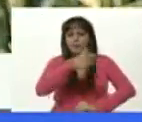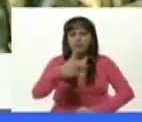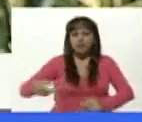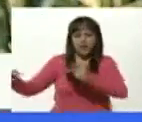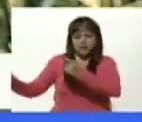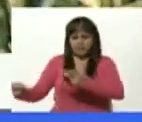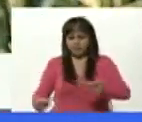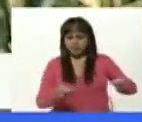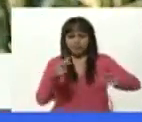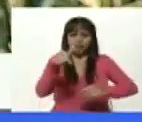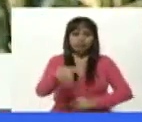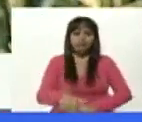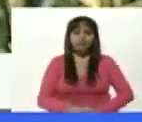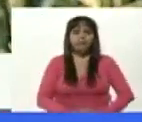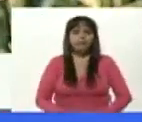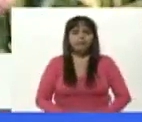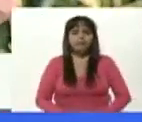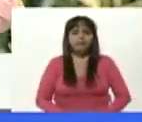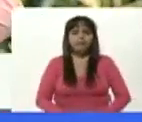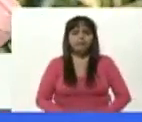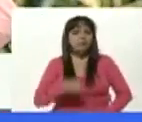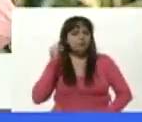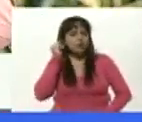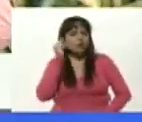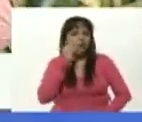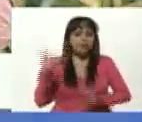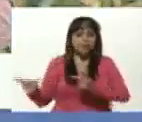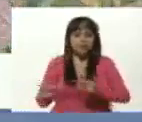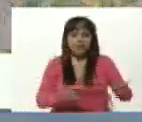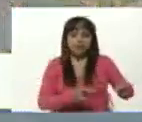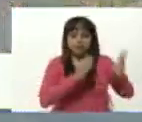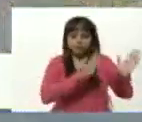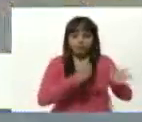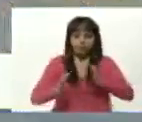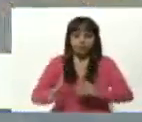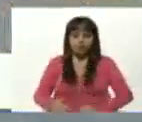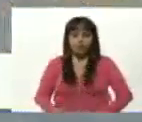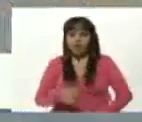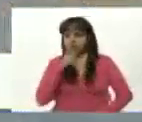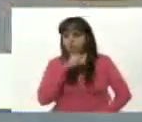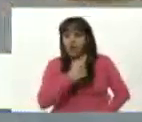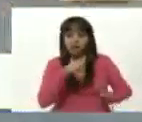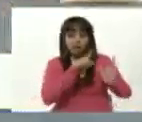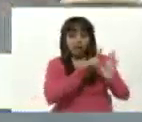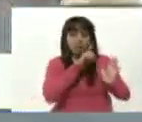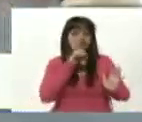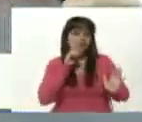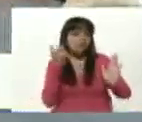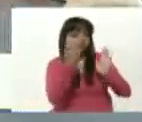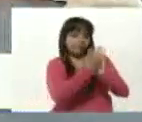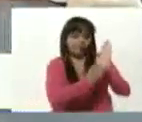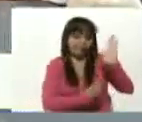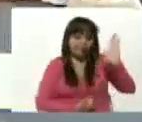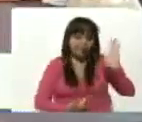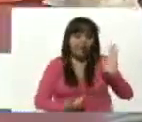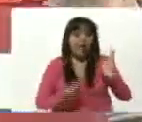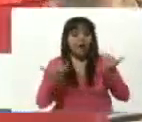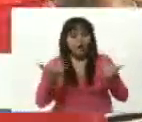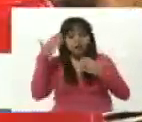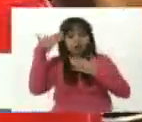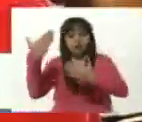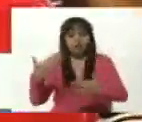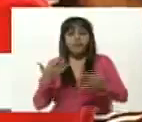invitados, invitadas presentes, aunque no me lo pusieron aquí en el protocolo, los saludo. Y nos vamos